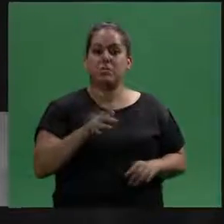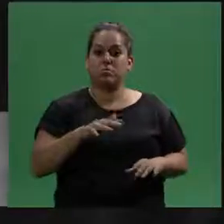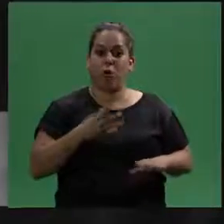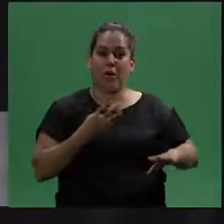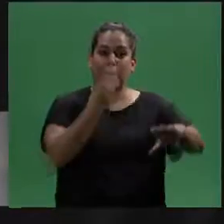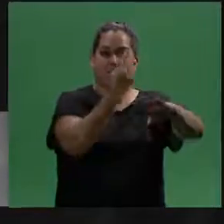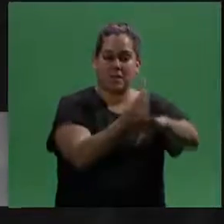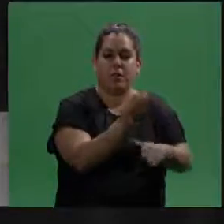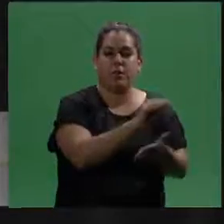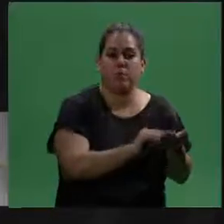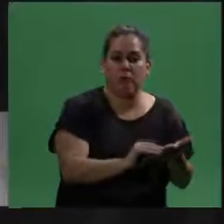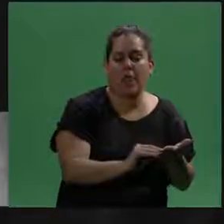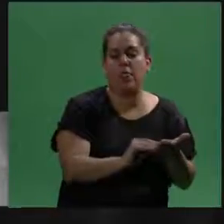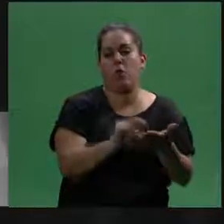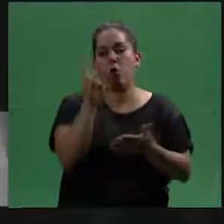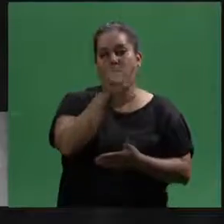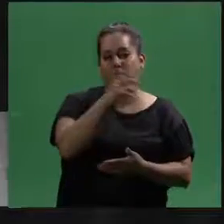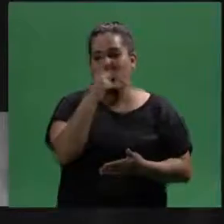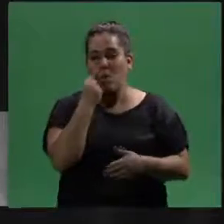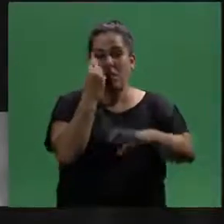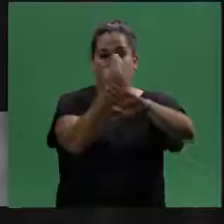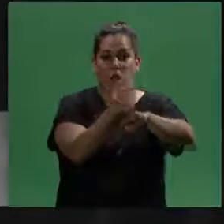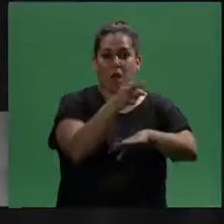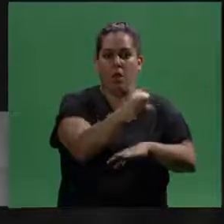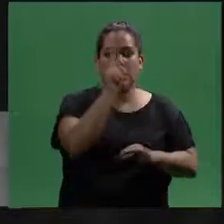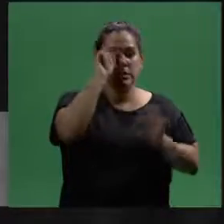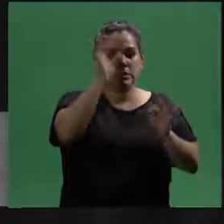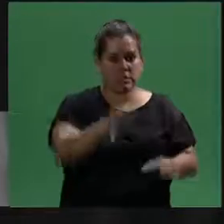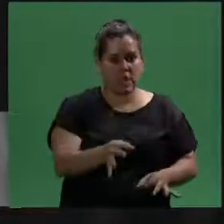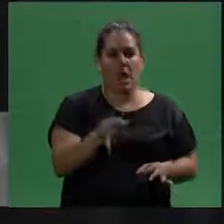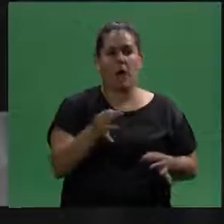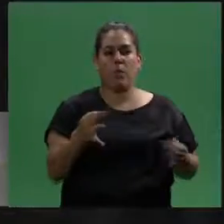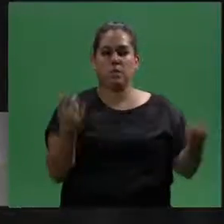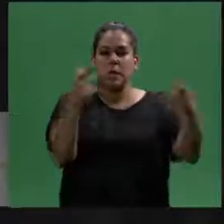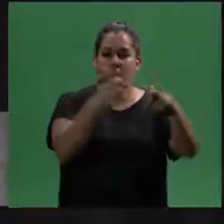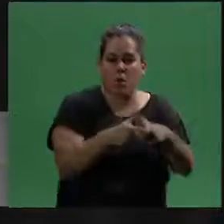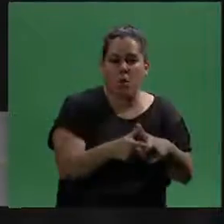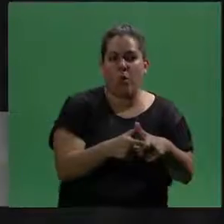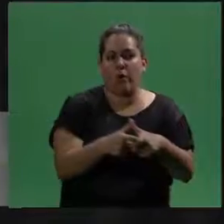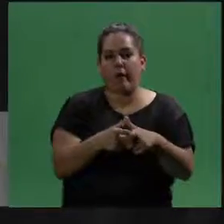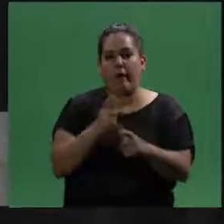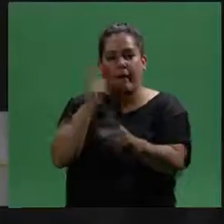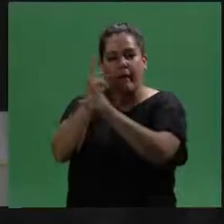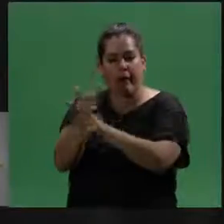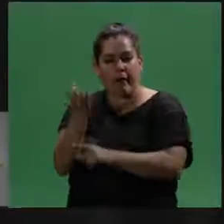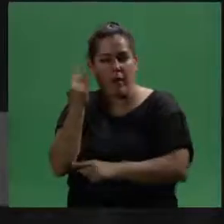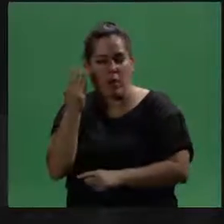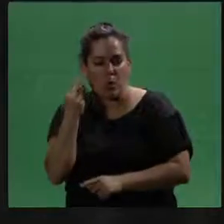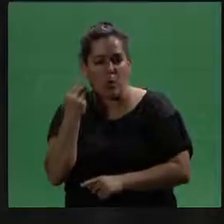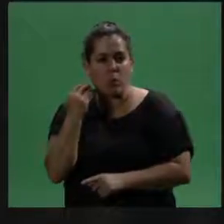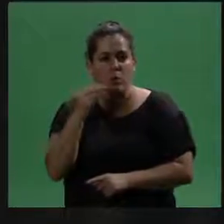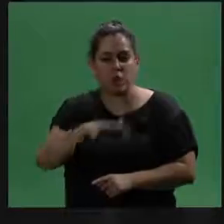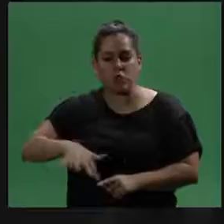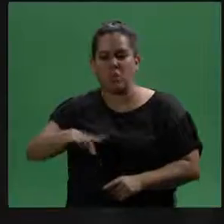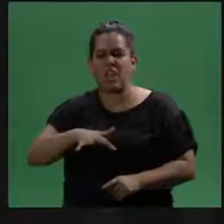Exacto. En definitiva, los propios representantes, los propios diputados y diputadas saben, auscultan, se reúnen,